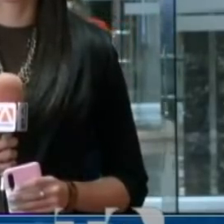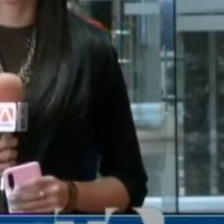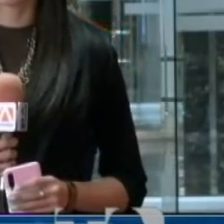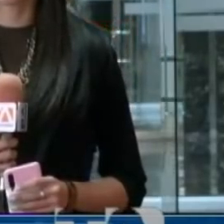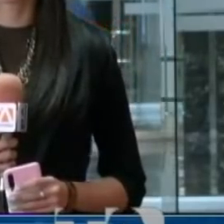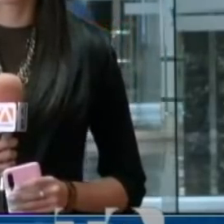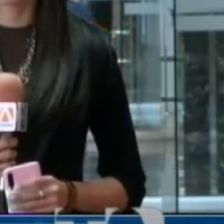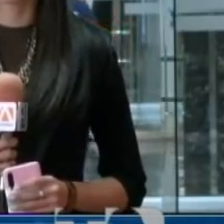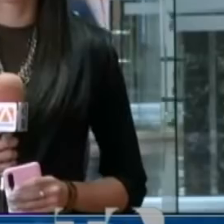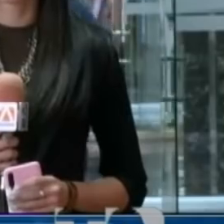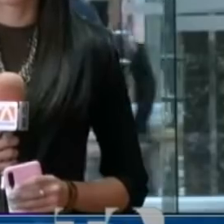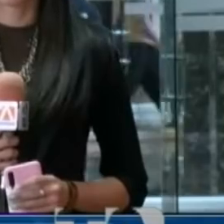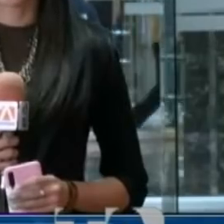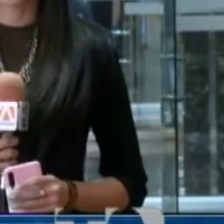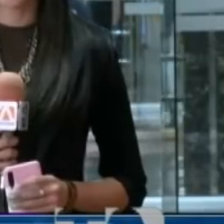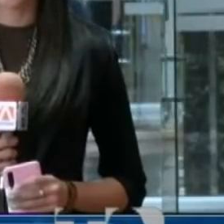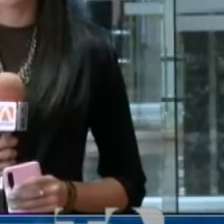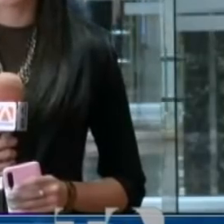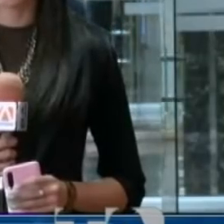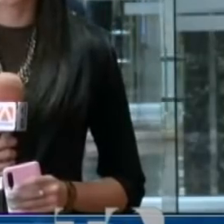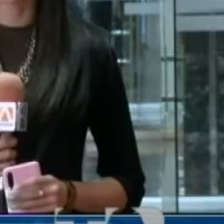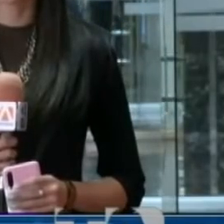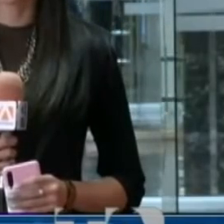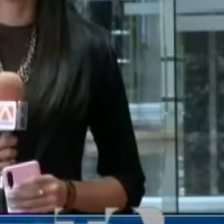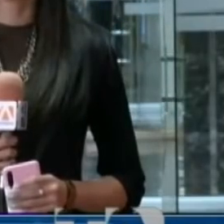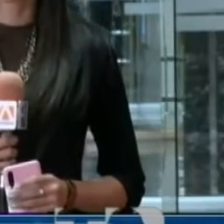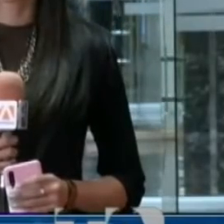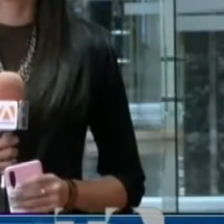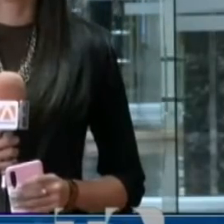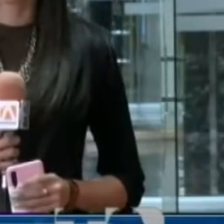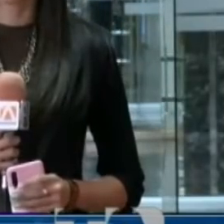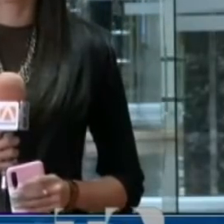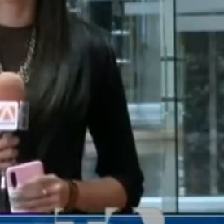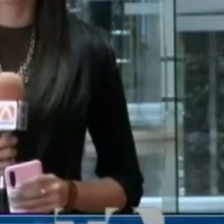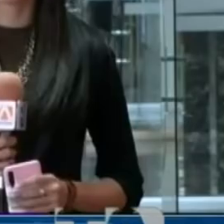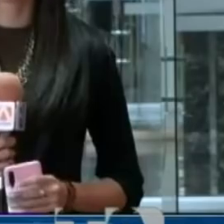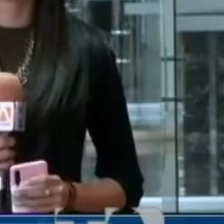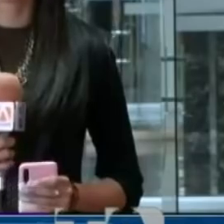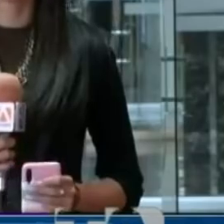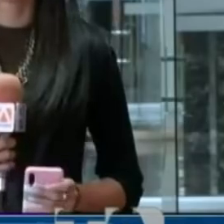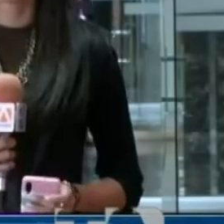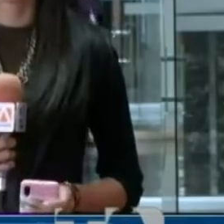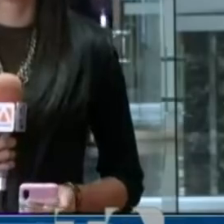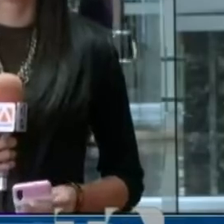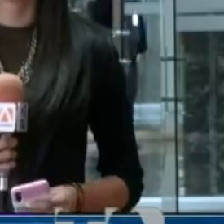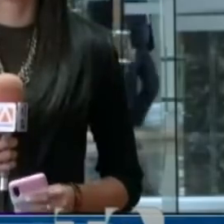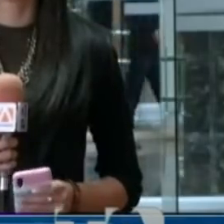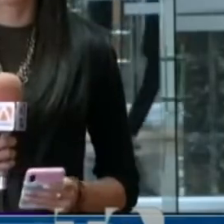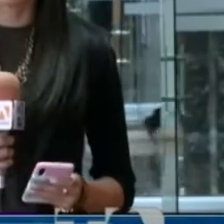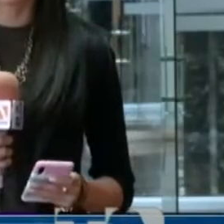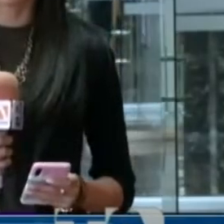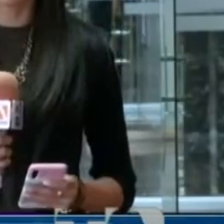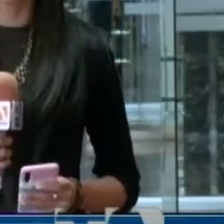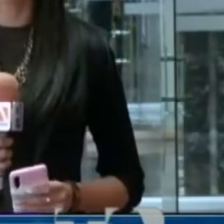Celi. Joana Ramos ha seguido las diligencias y nos dará detalles. Y en la Asamblea hoy hubo comparecencias en la investigación